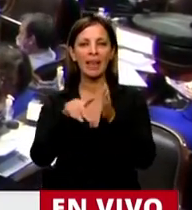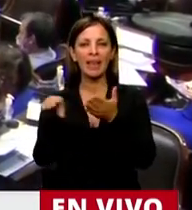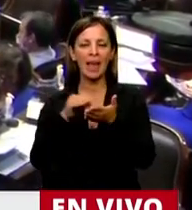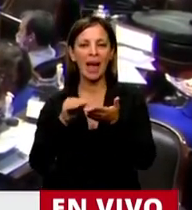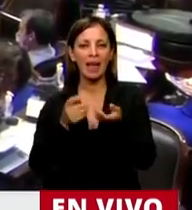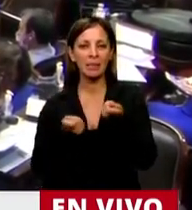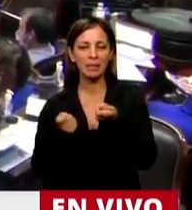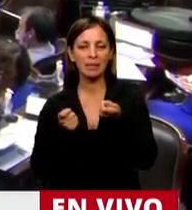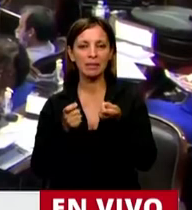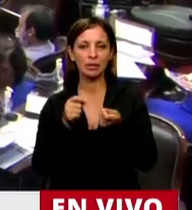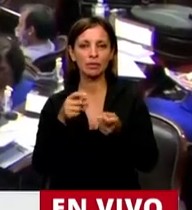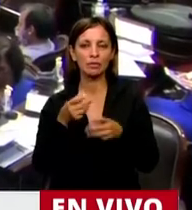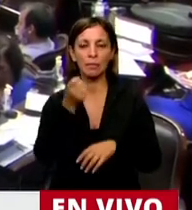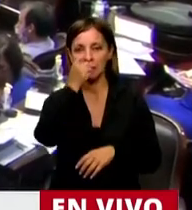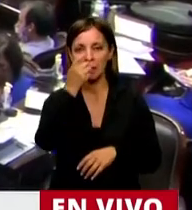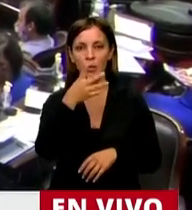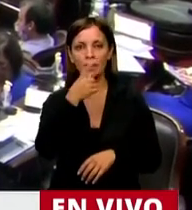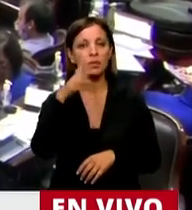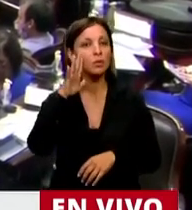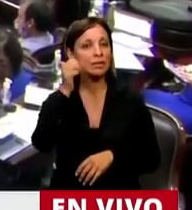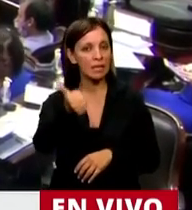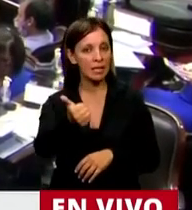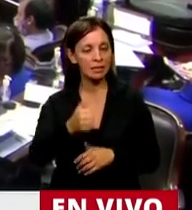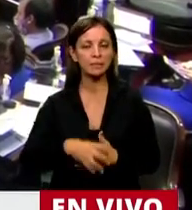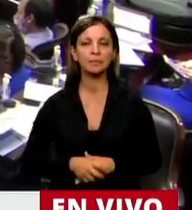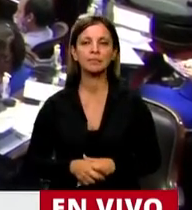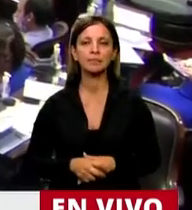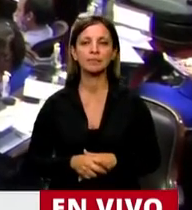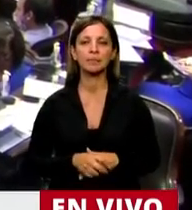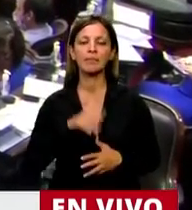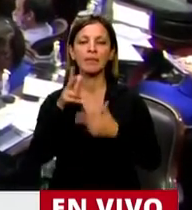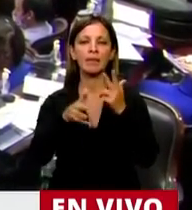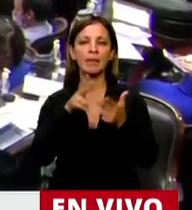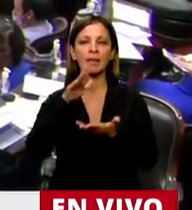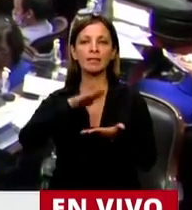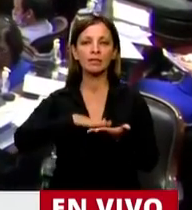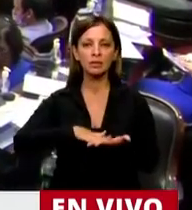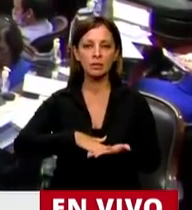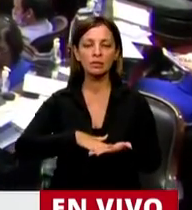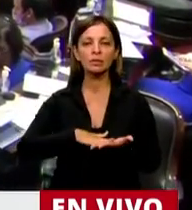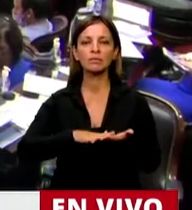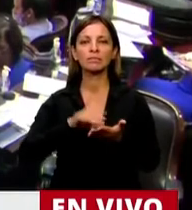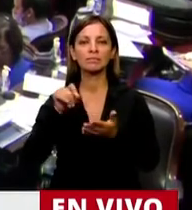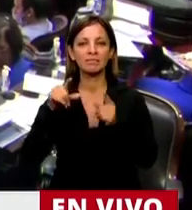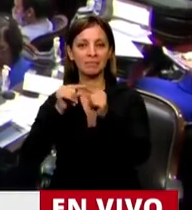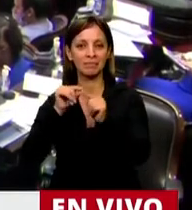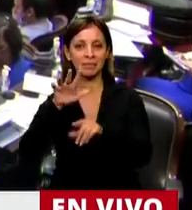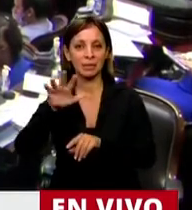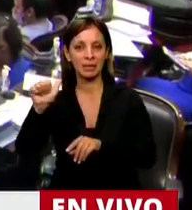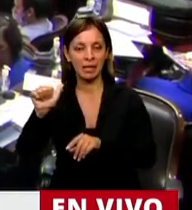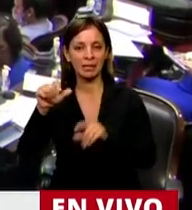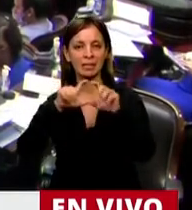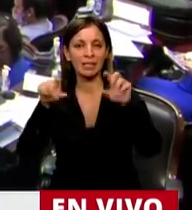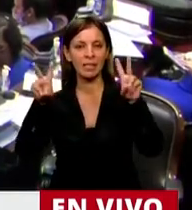la 24.156, en cuanto respecta a su artículo 56 en el capítulo